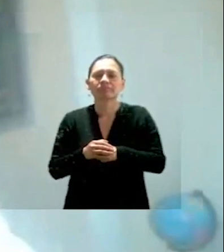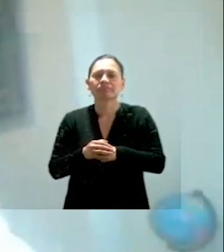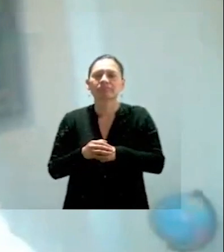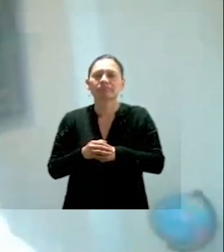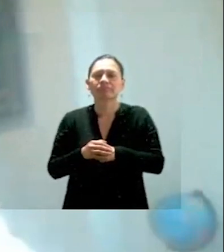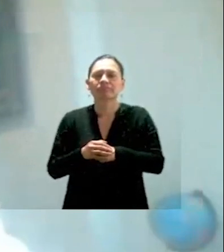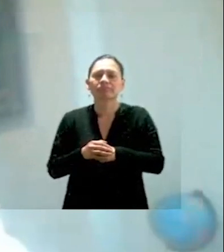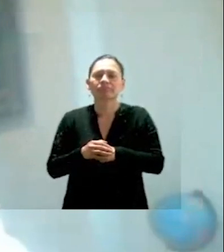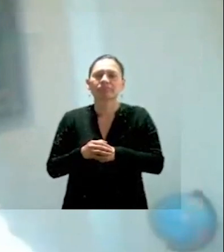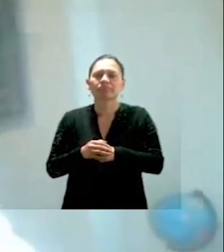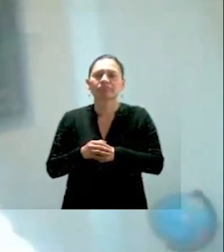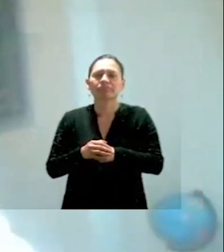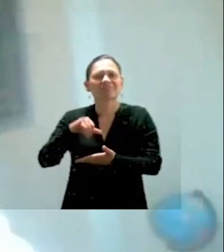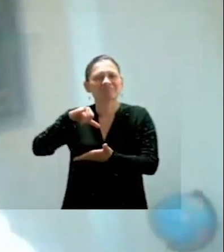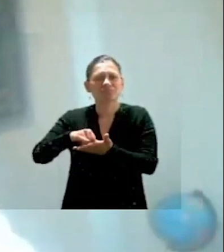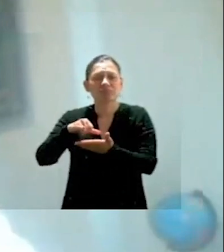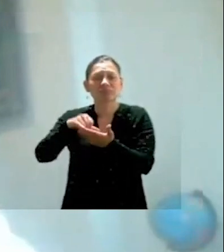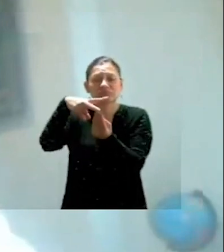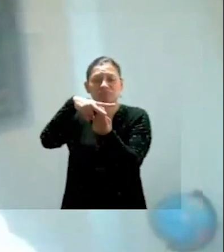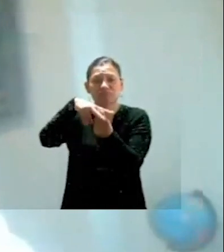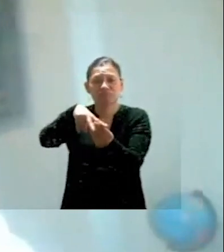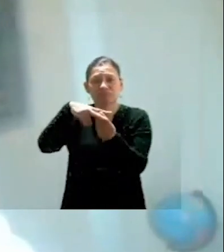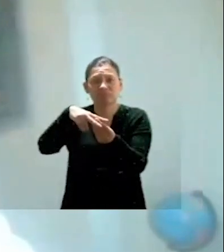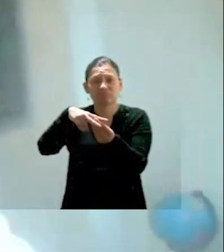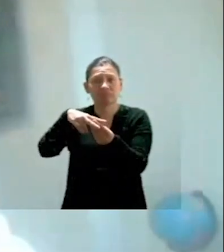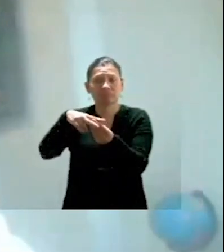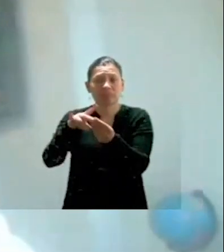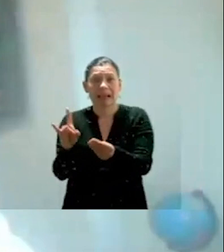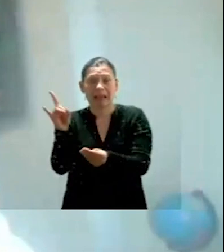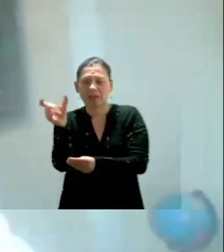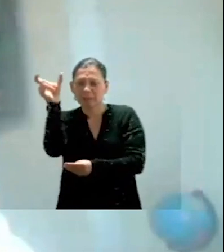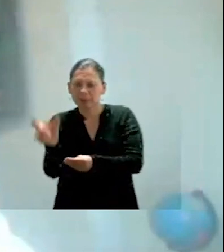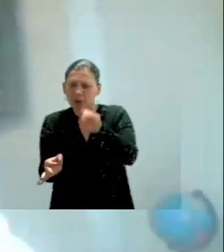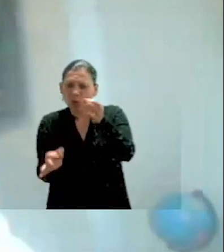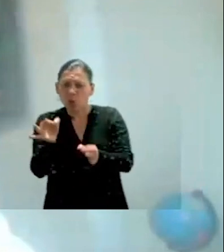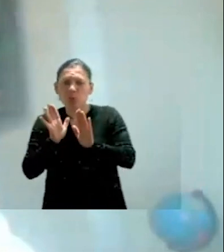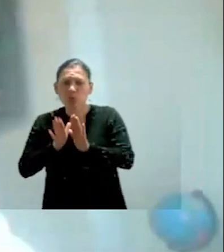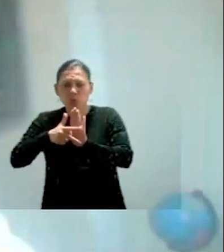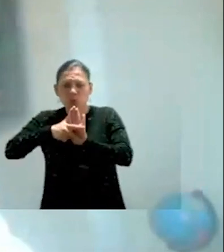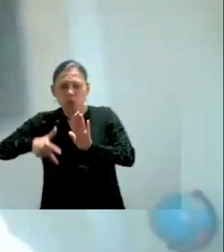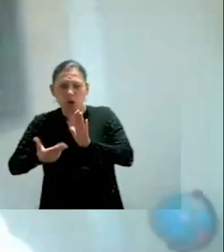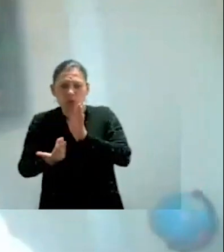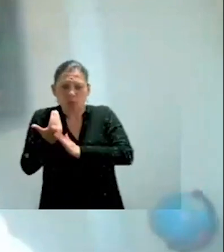sin cumplir estos requisitos de pronto que están previstos en la Constitución, pero